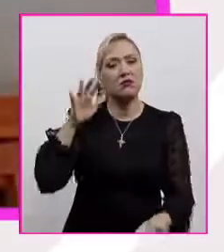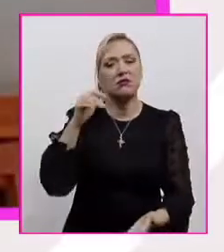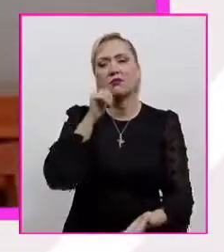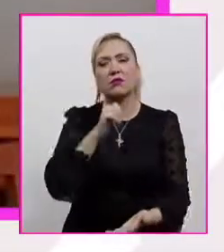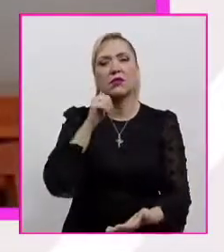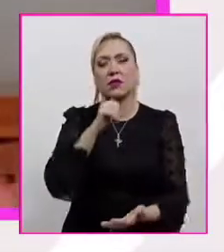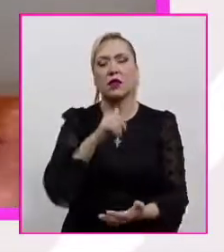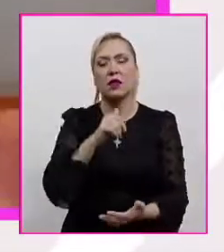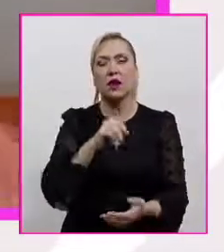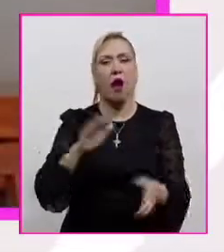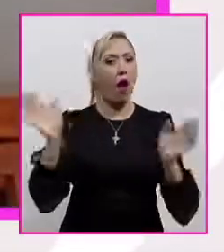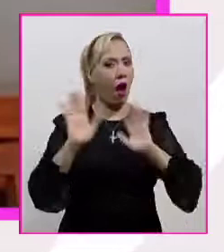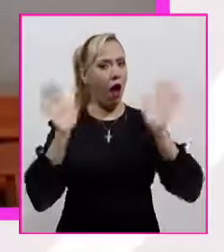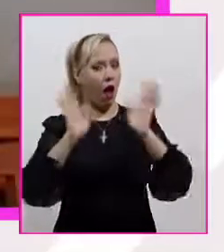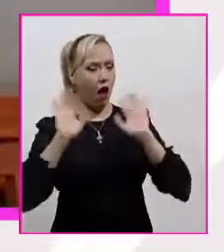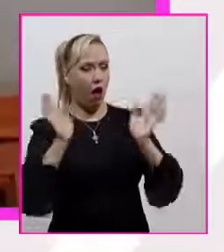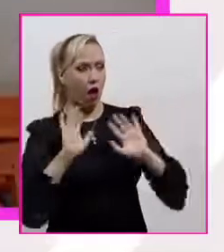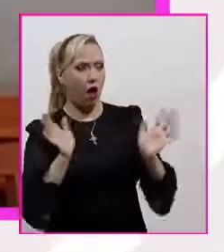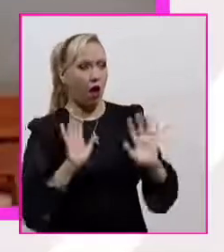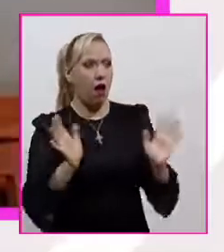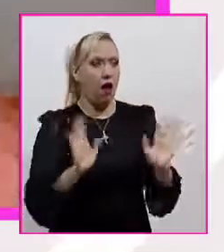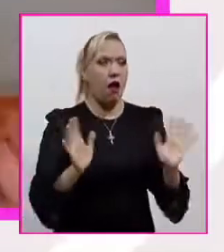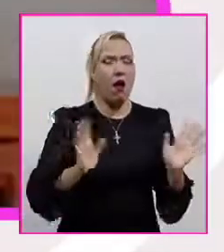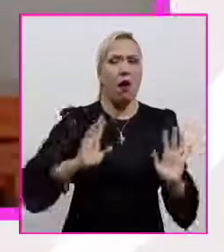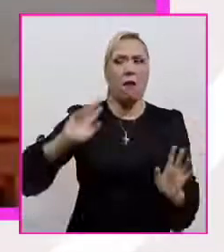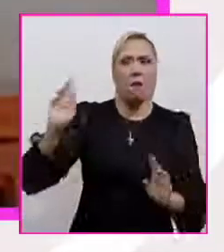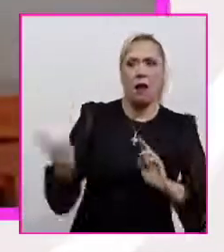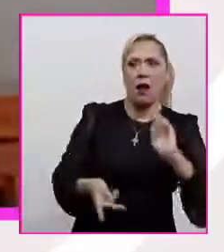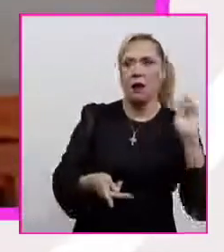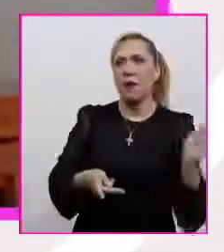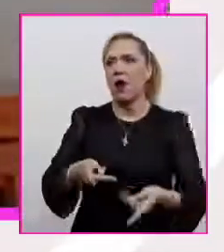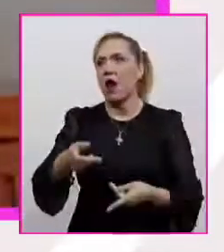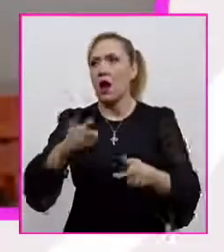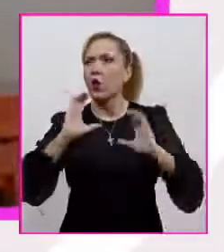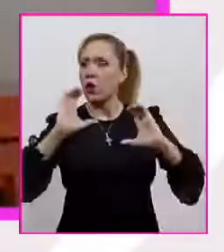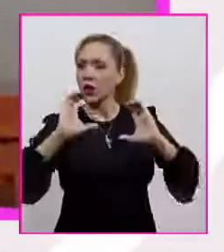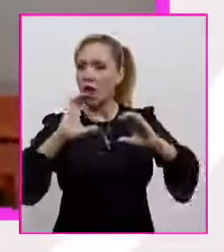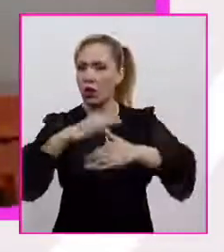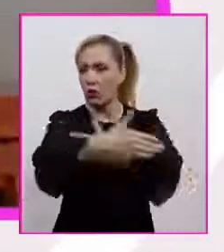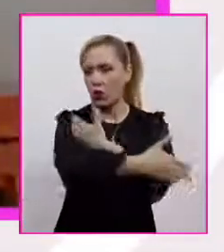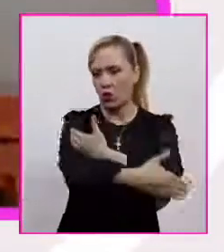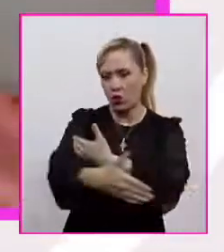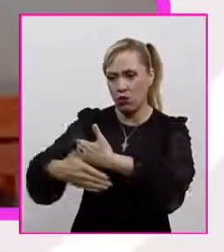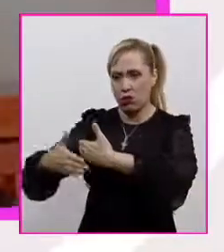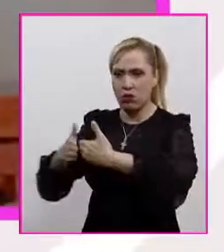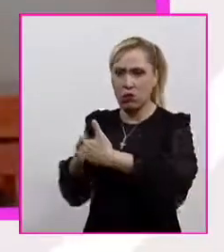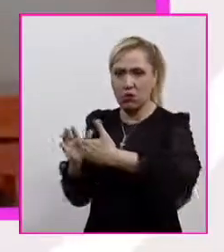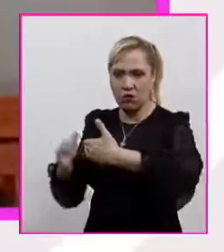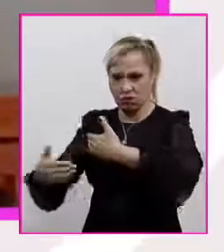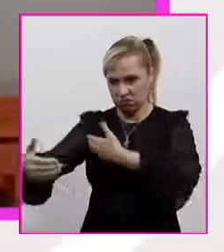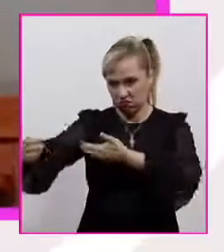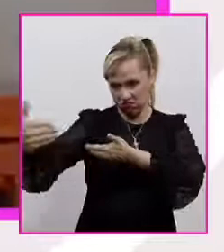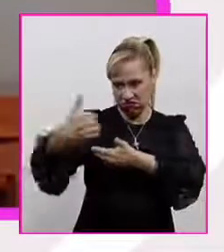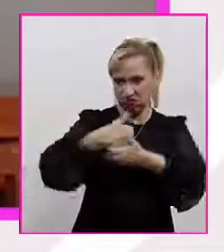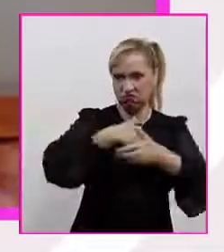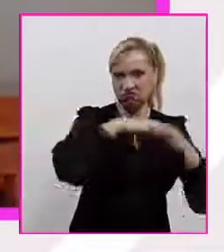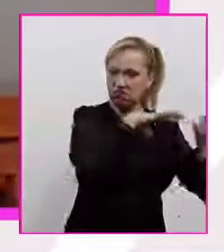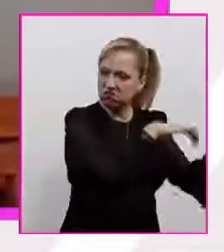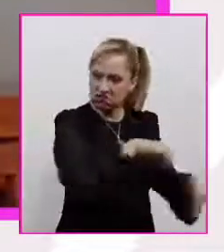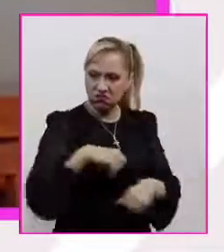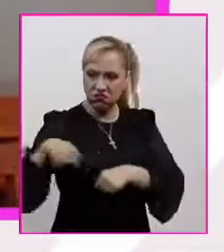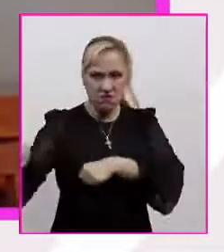escudamos detrás de amenazas que pueden ser como de seguridad nacional. Es decir, no porque nos están invadiendo y pueden ser